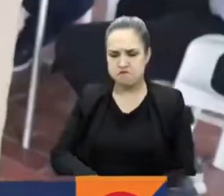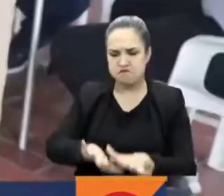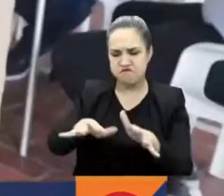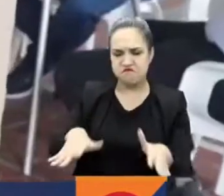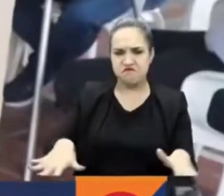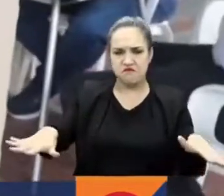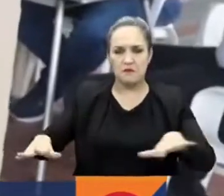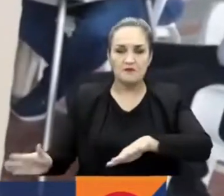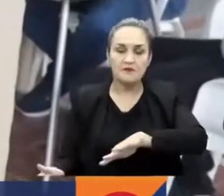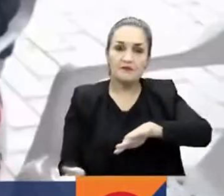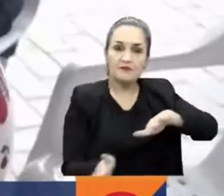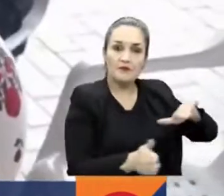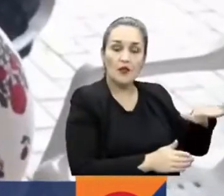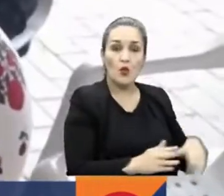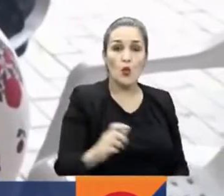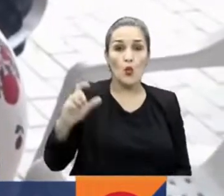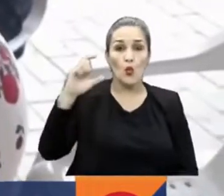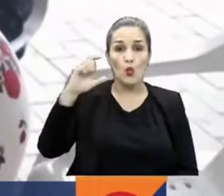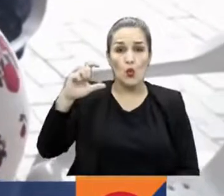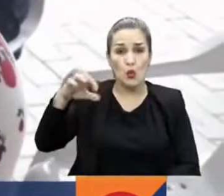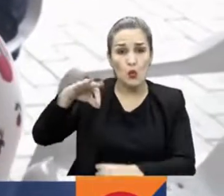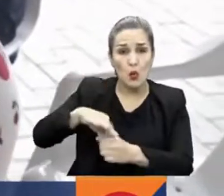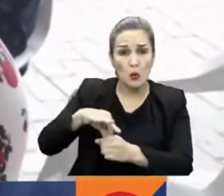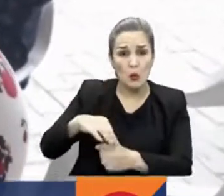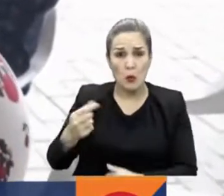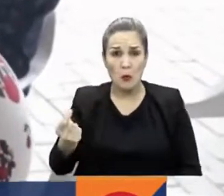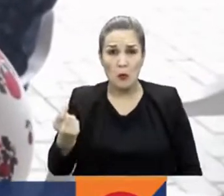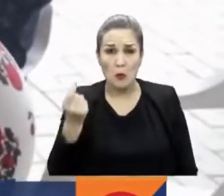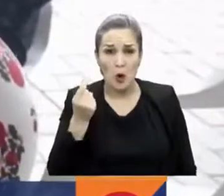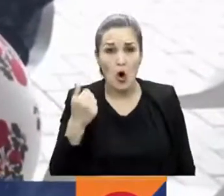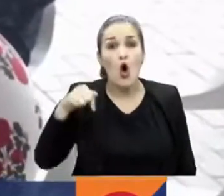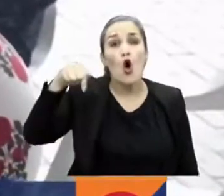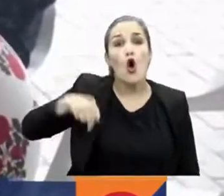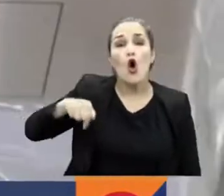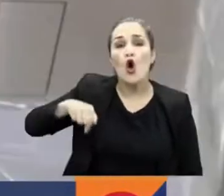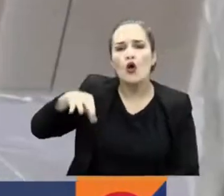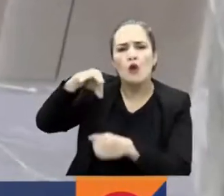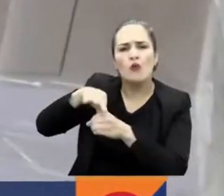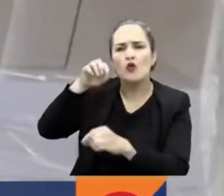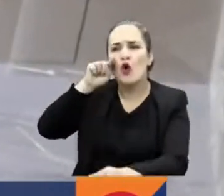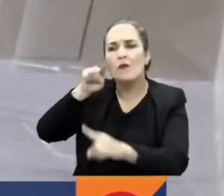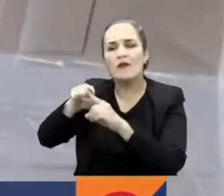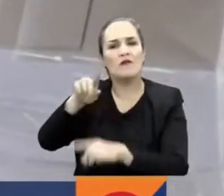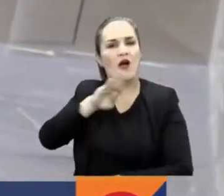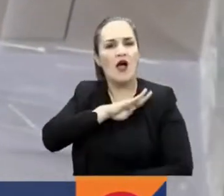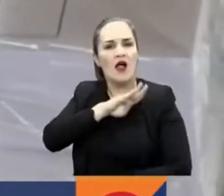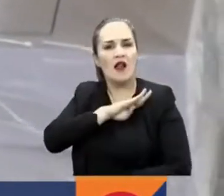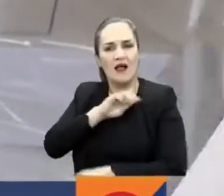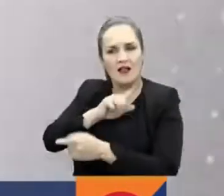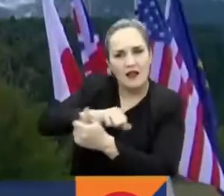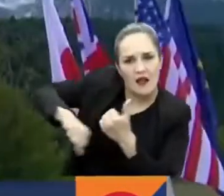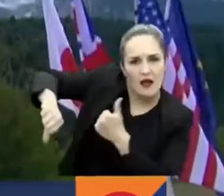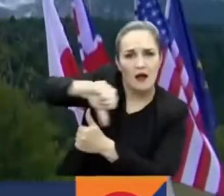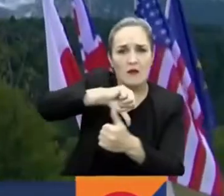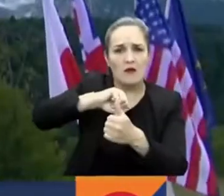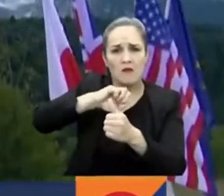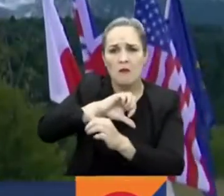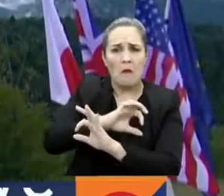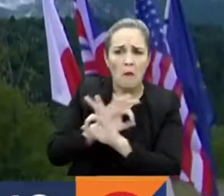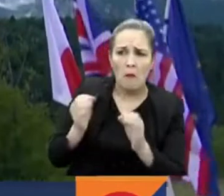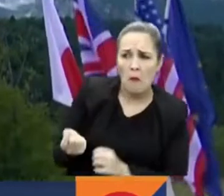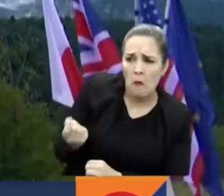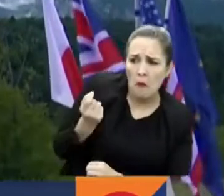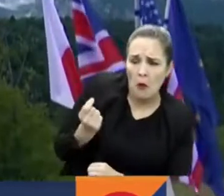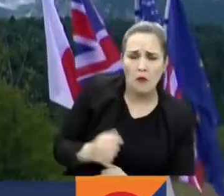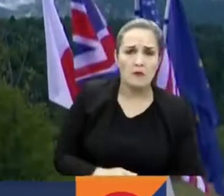Escasa asistencia de los cucuteños a las urnas. Hoy votaban para revocar al alcalde Jairo Tomás Yáñez Rodríguez. En